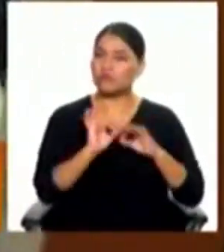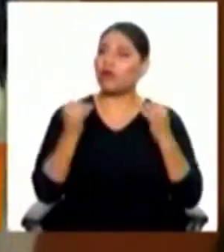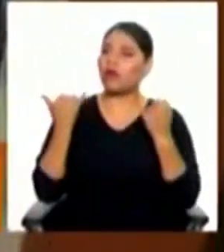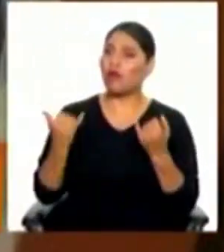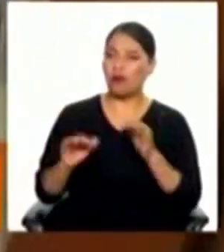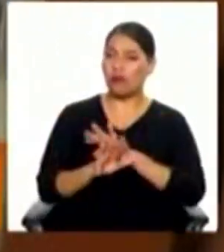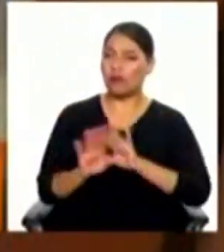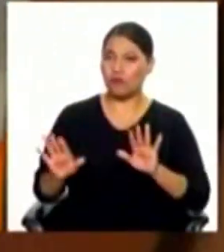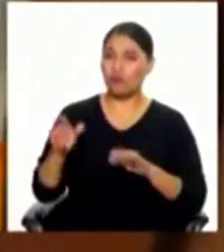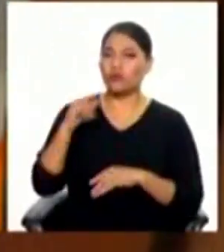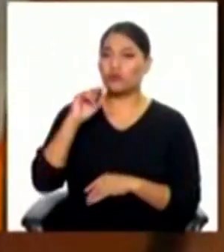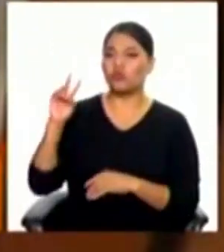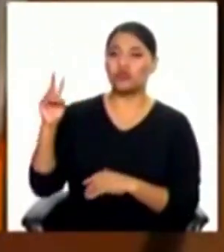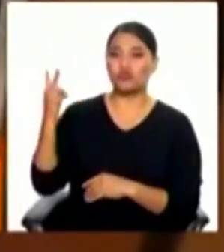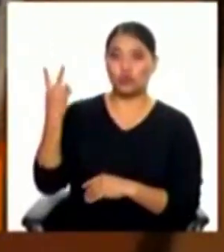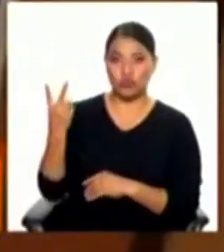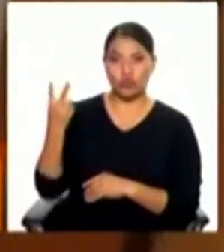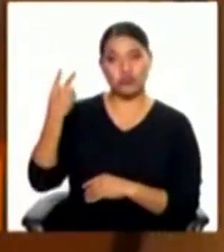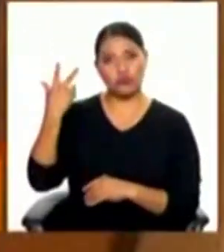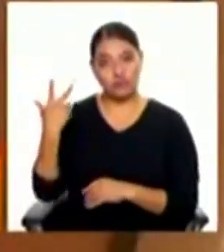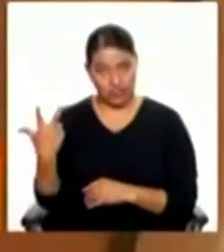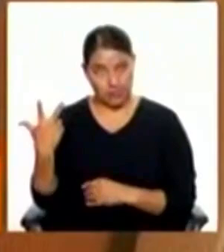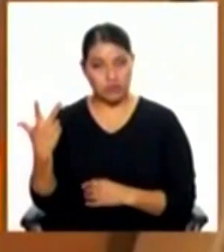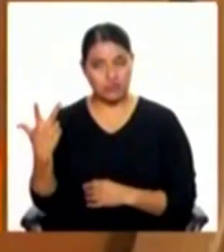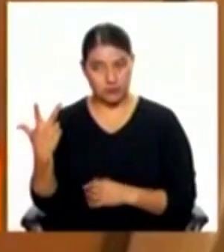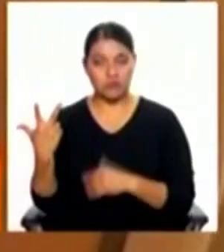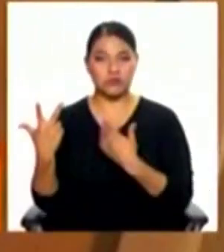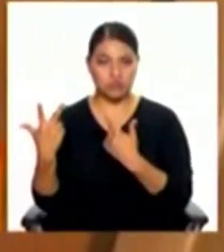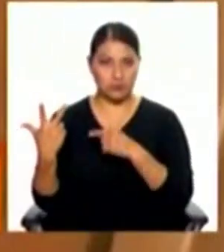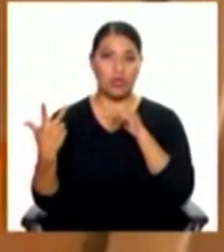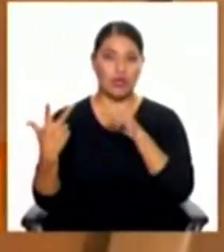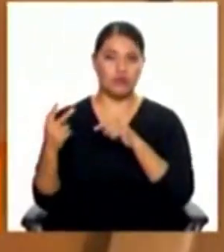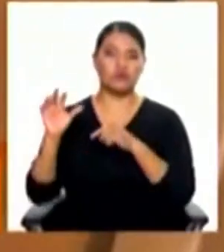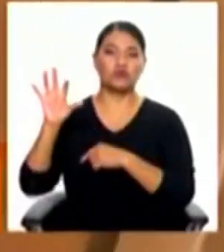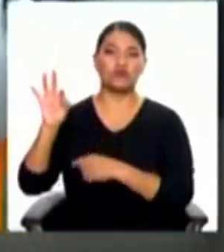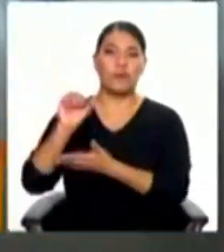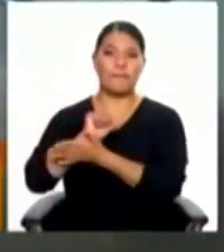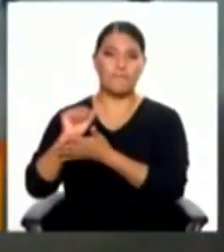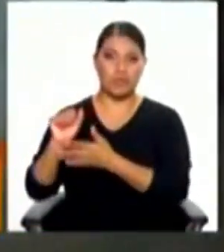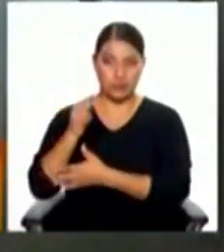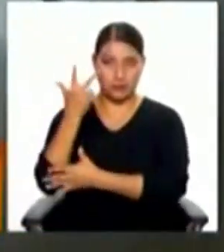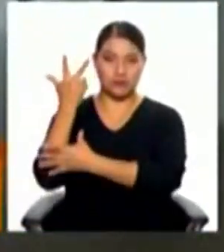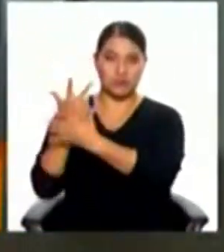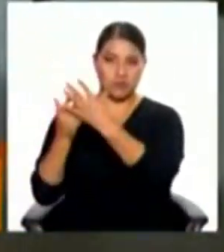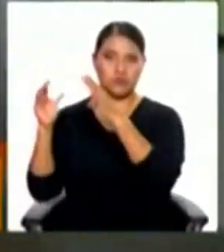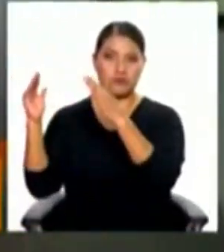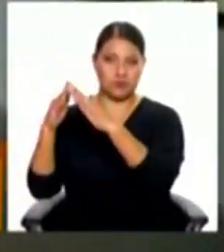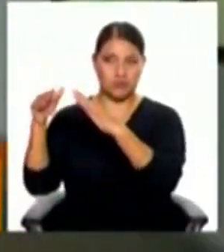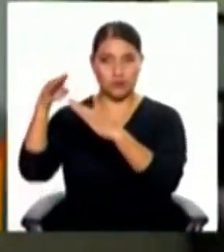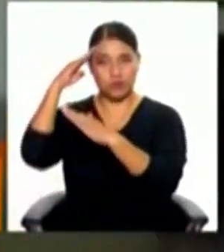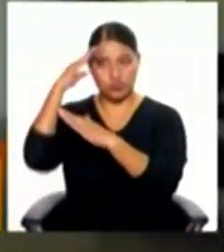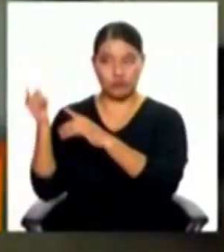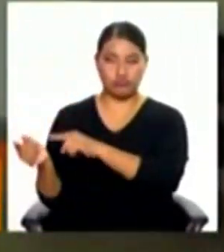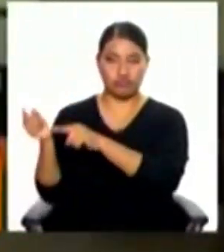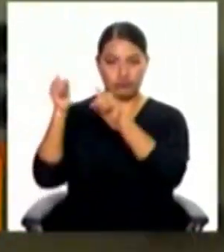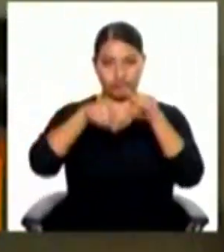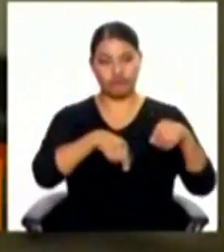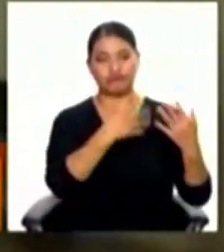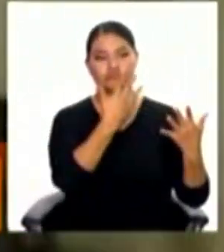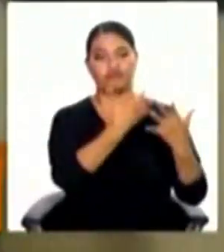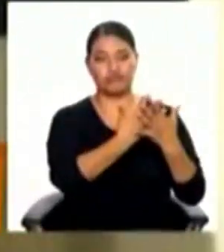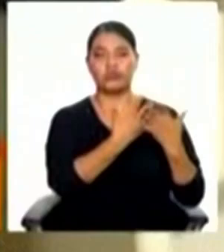libertad, dos mayores y un técnico oficial cumplirán 9 meses de prisión preventiva y serán trasladados al penal de